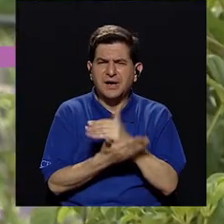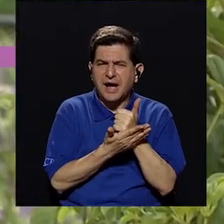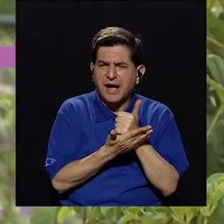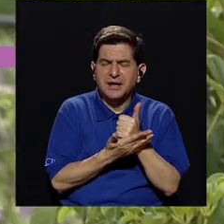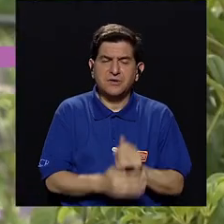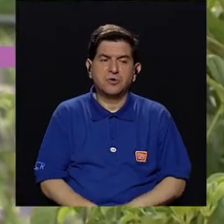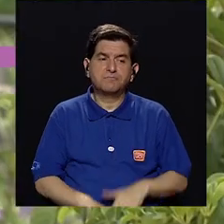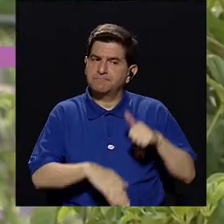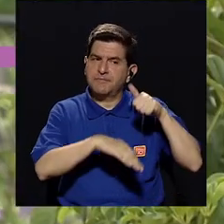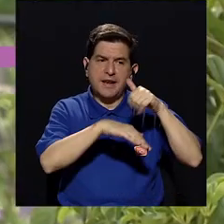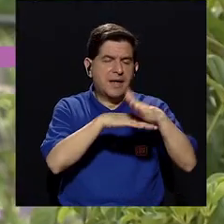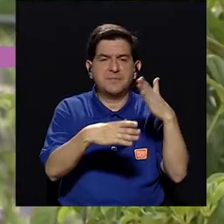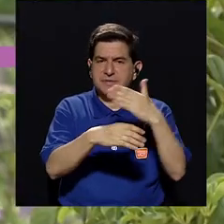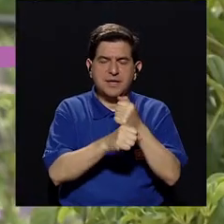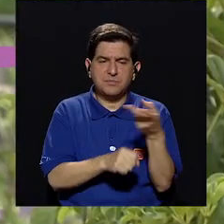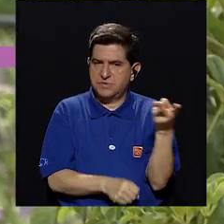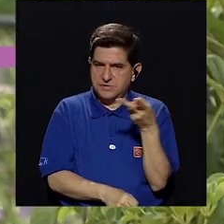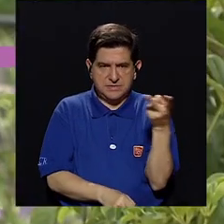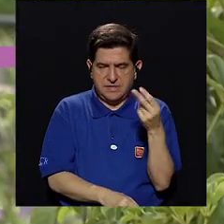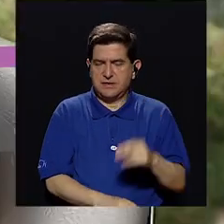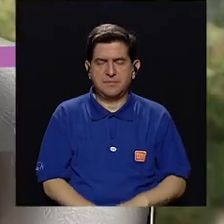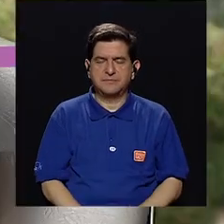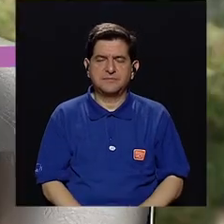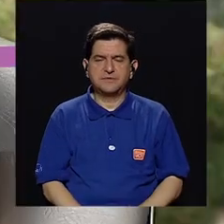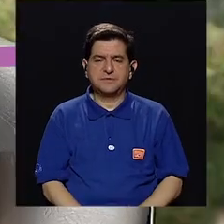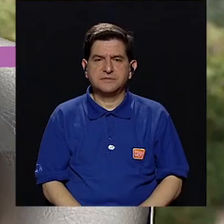hacemos mamografía ultrasonido